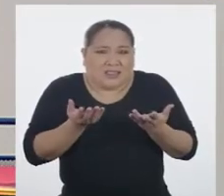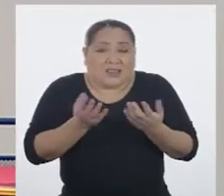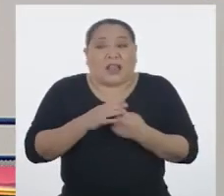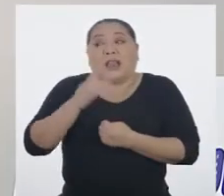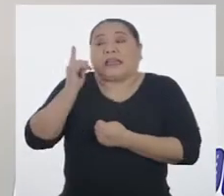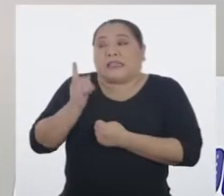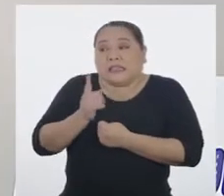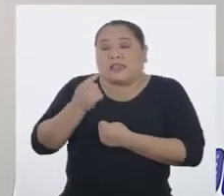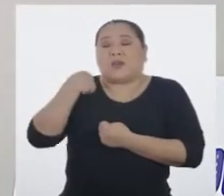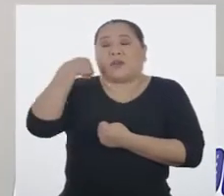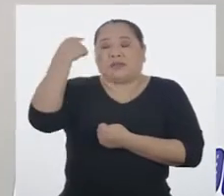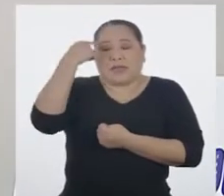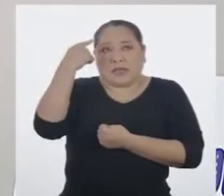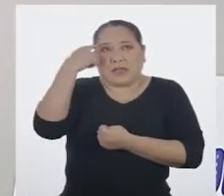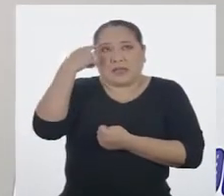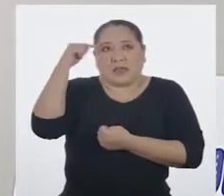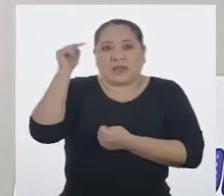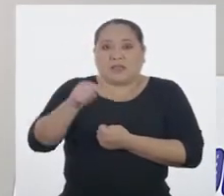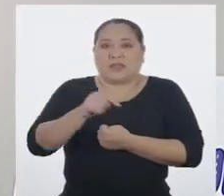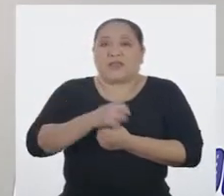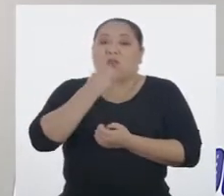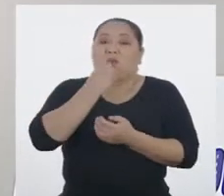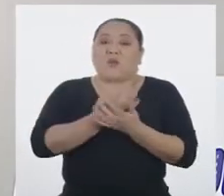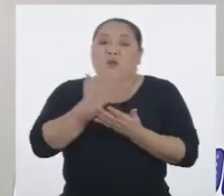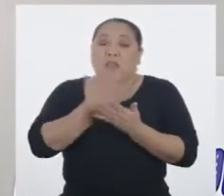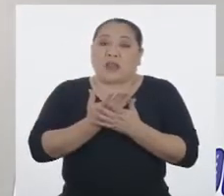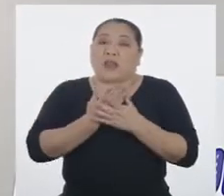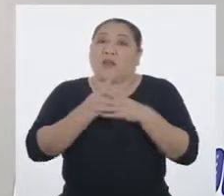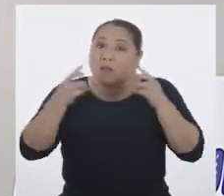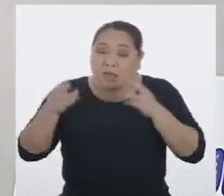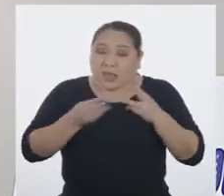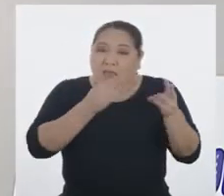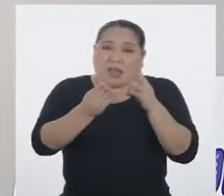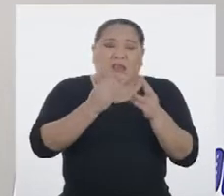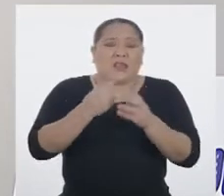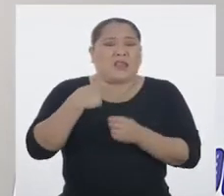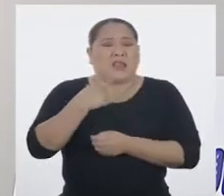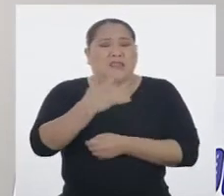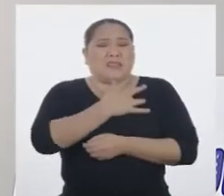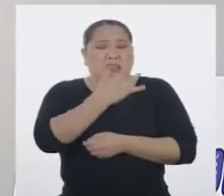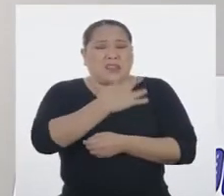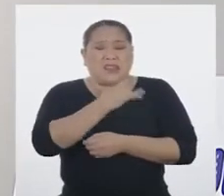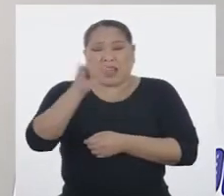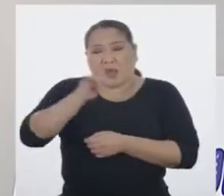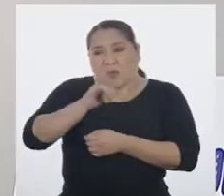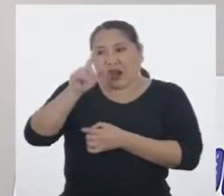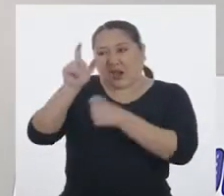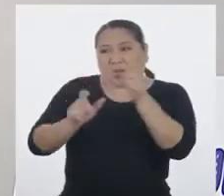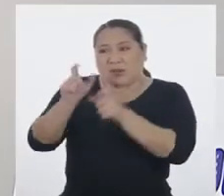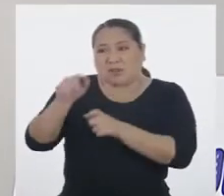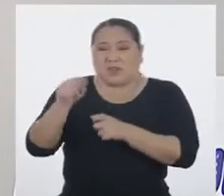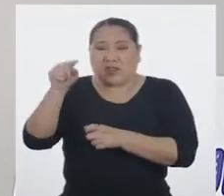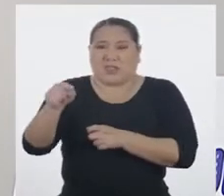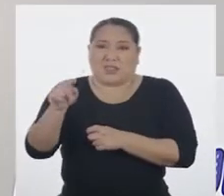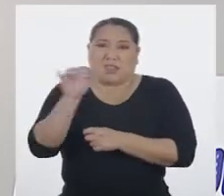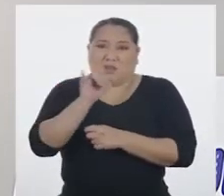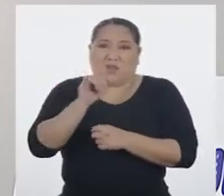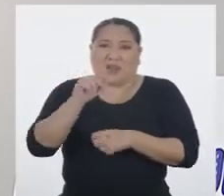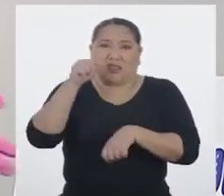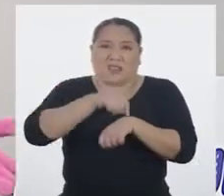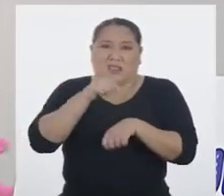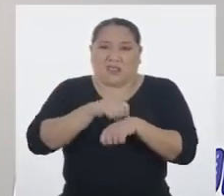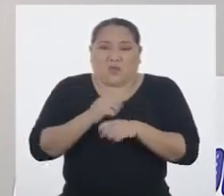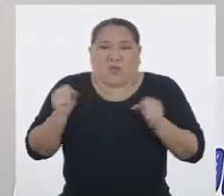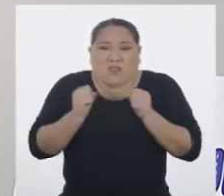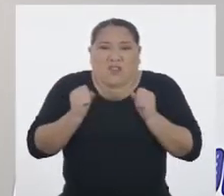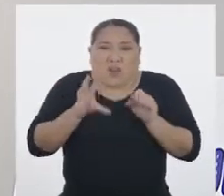¿Y? Y me parece que esta es una muy buena manera de ponernos en los zapatos de las personas que pasan por esto en